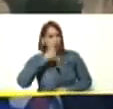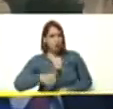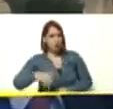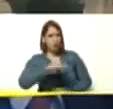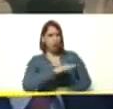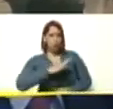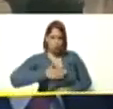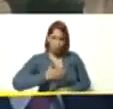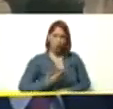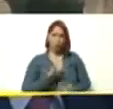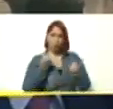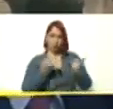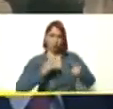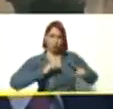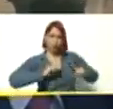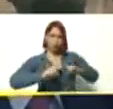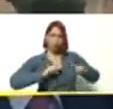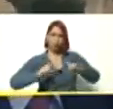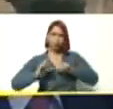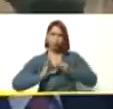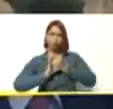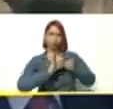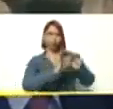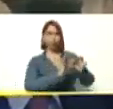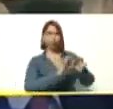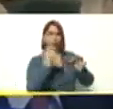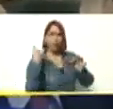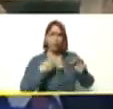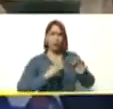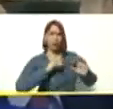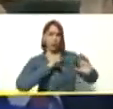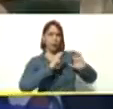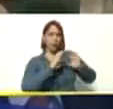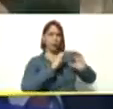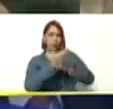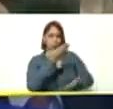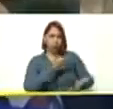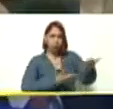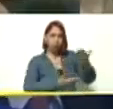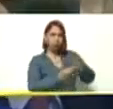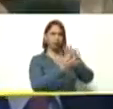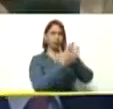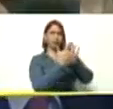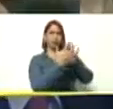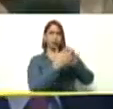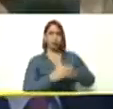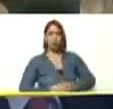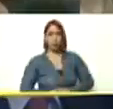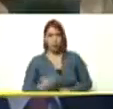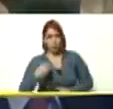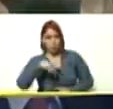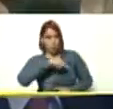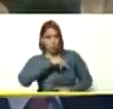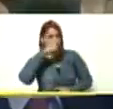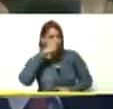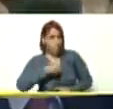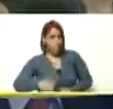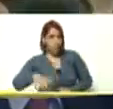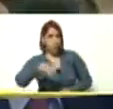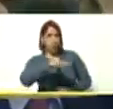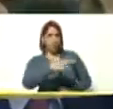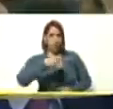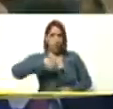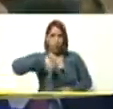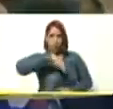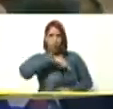inmediatamente coordinar, tener la comunicación directa de nuestro pueblo, de